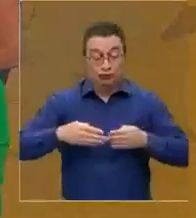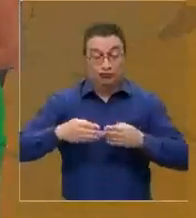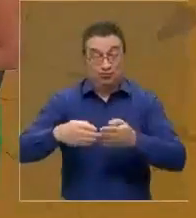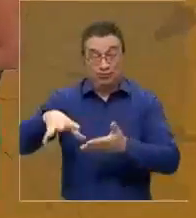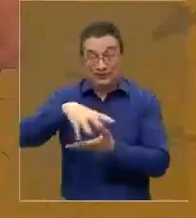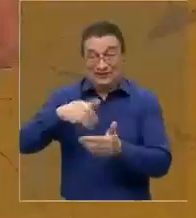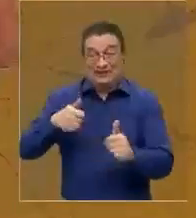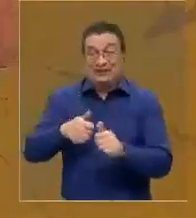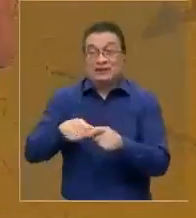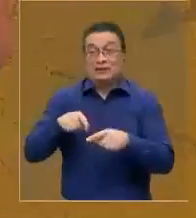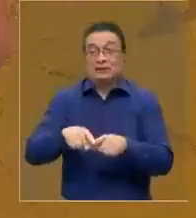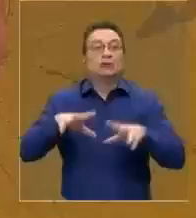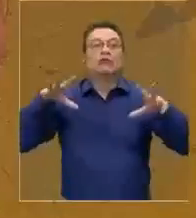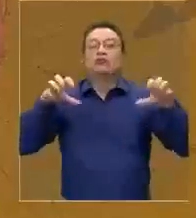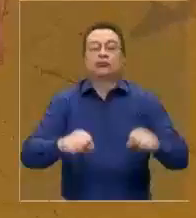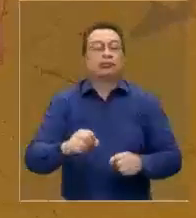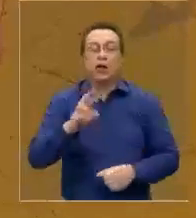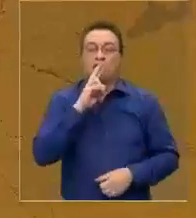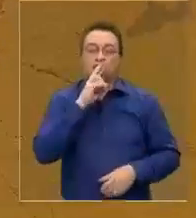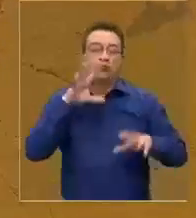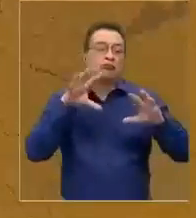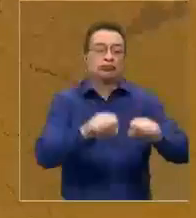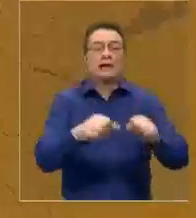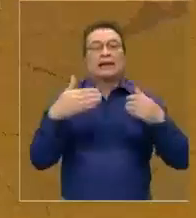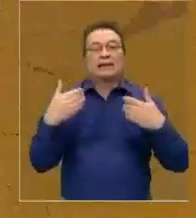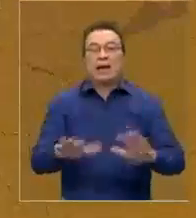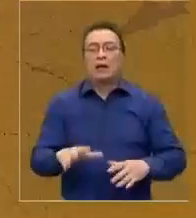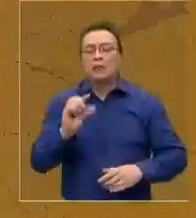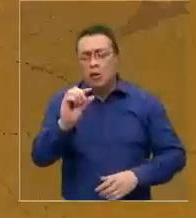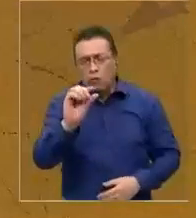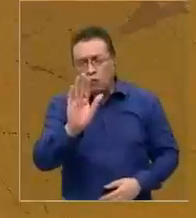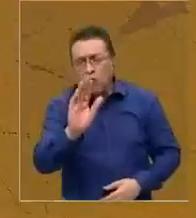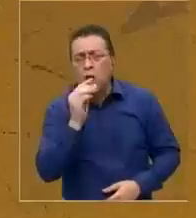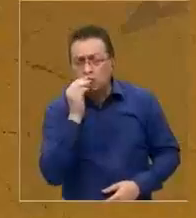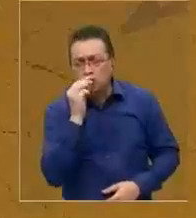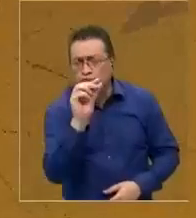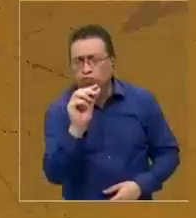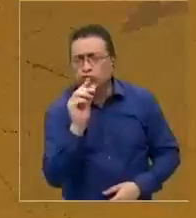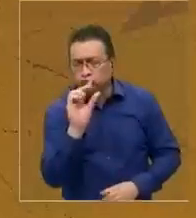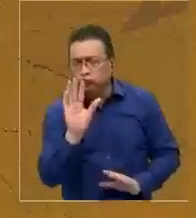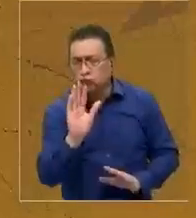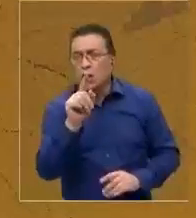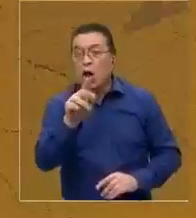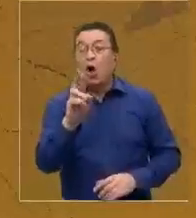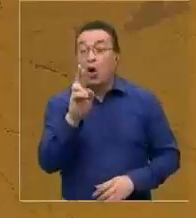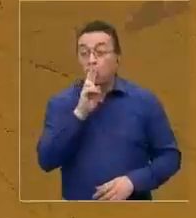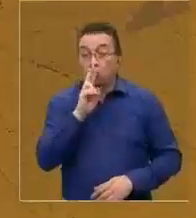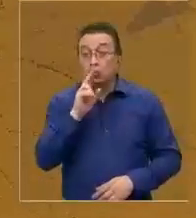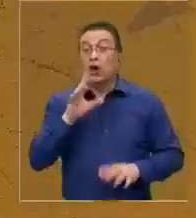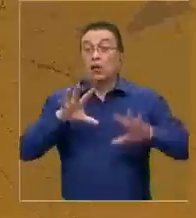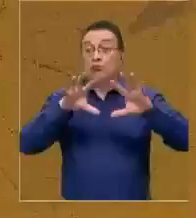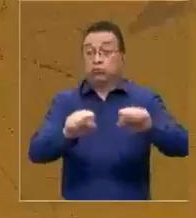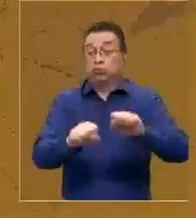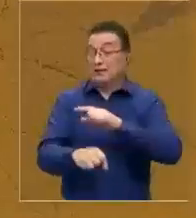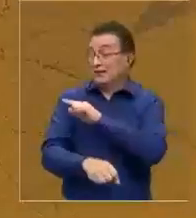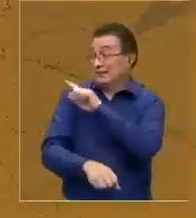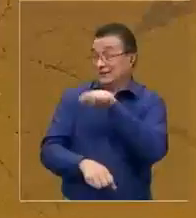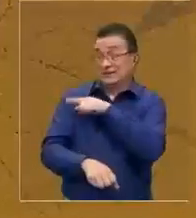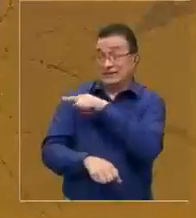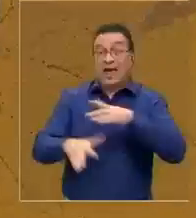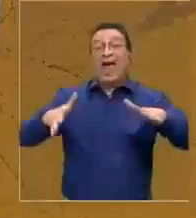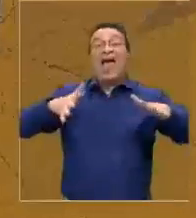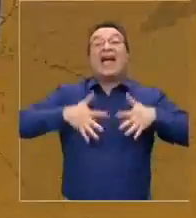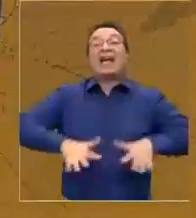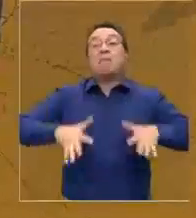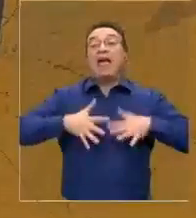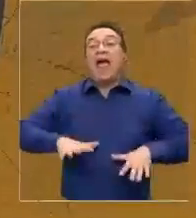también está absolutamente bajo control de las fuerzas rusas. Sí, y te iba a hacer un comentario, porque tiene Rusia el control de la península de Crimea.